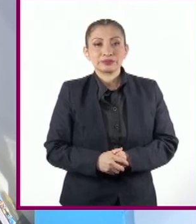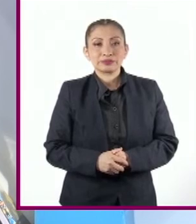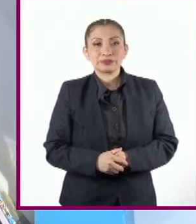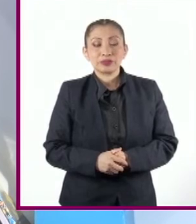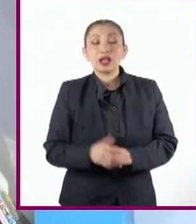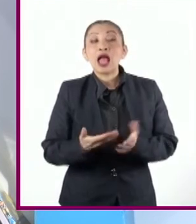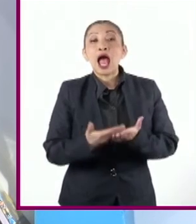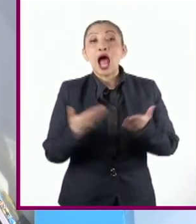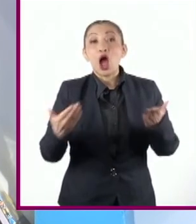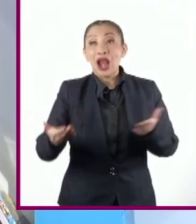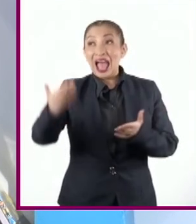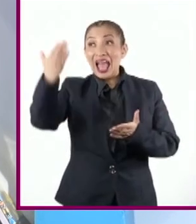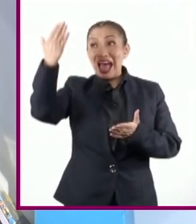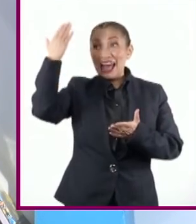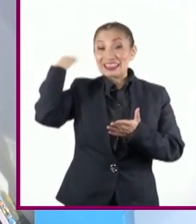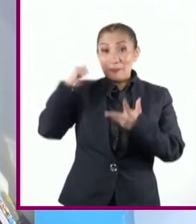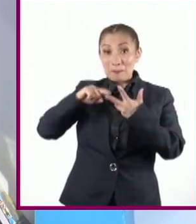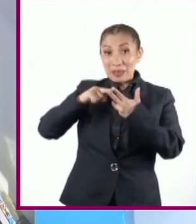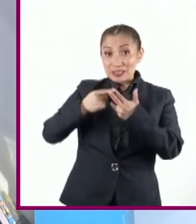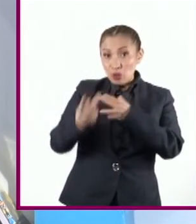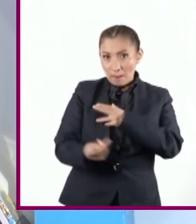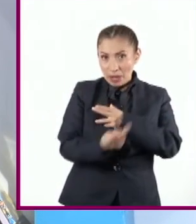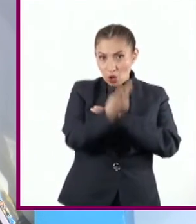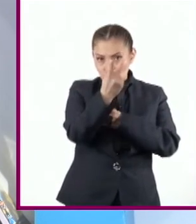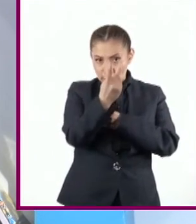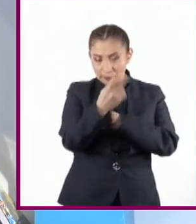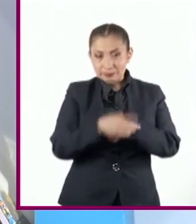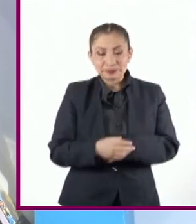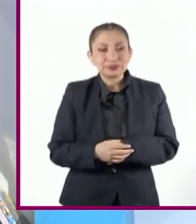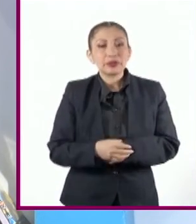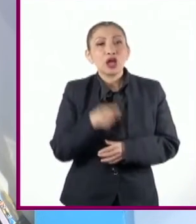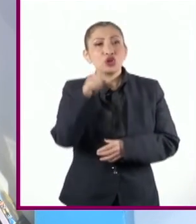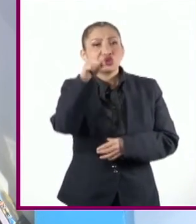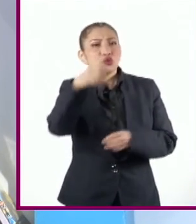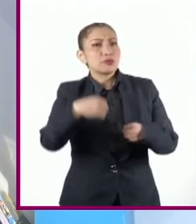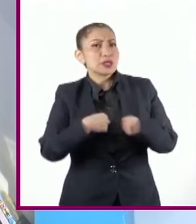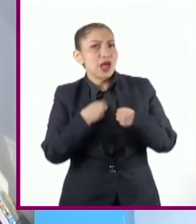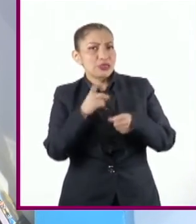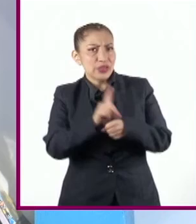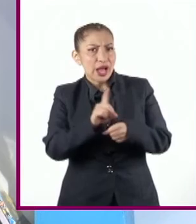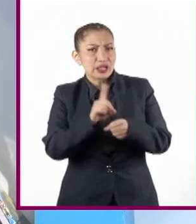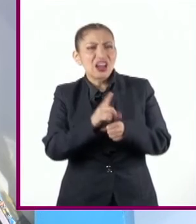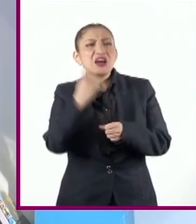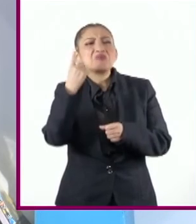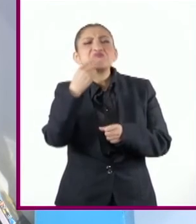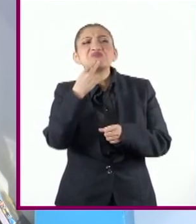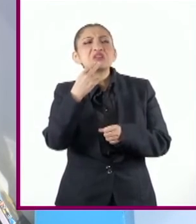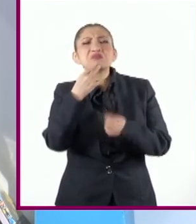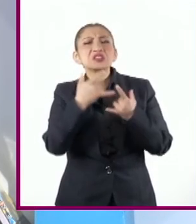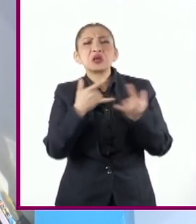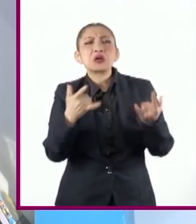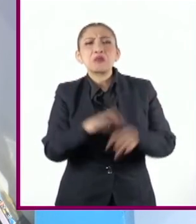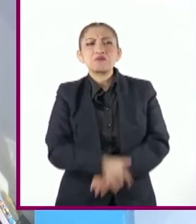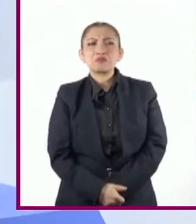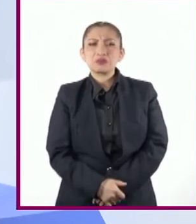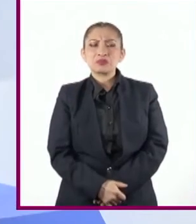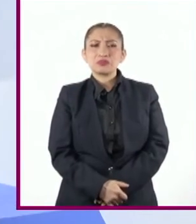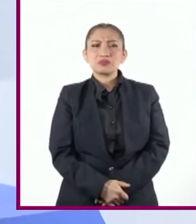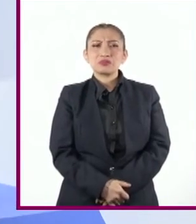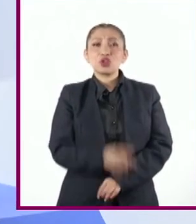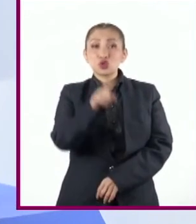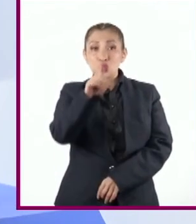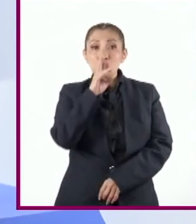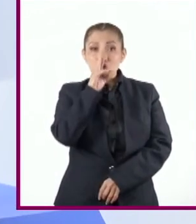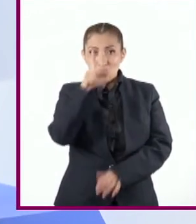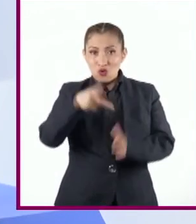Regresamos a la pregunta que realicé al inicio de la clase. En su vida cotidiana, ¿para qué les sirve la historia?